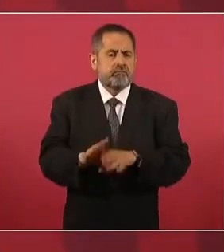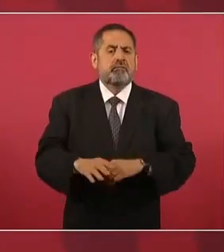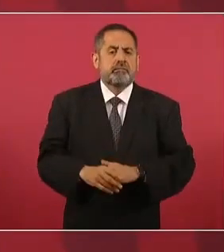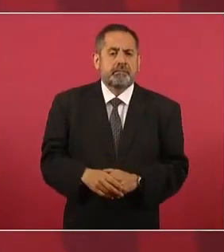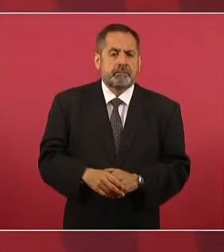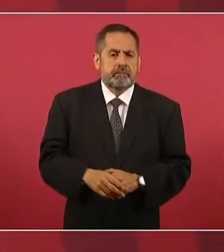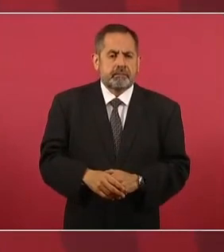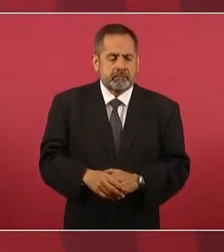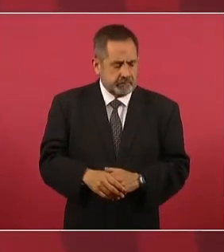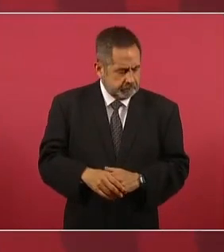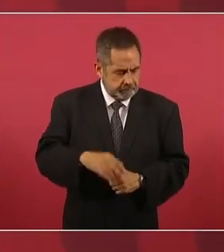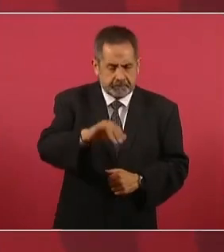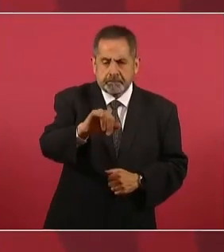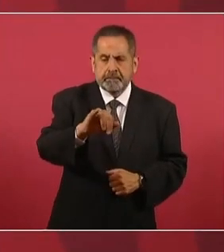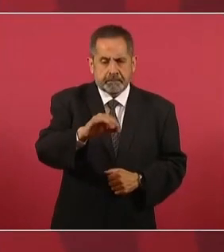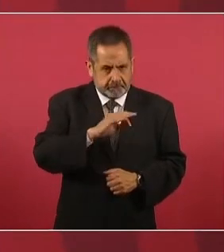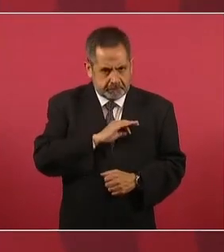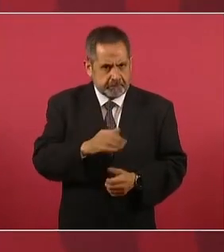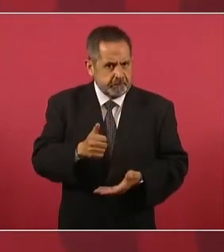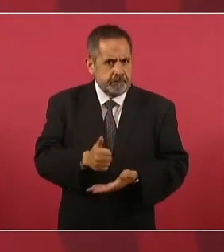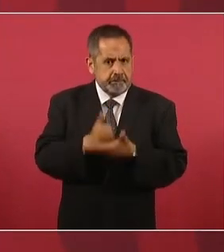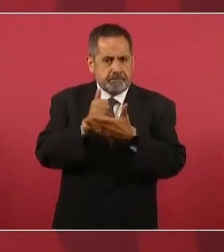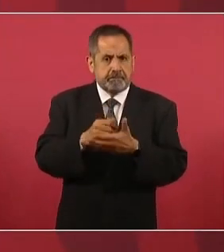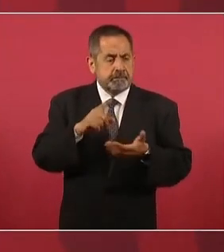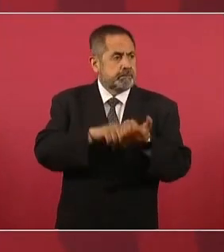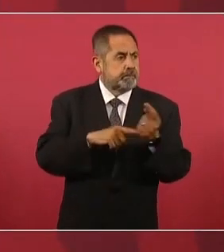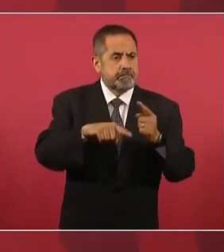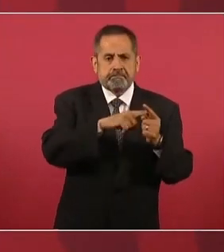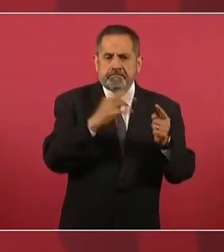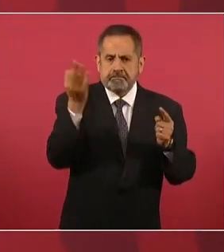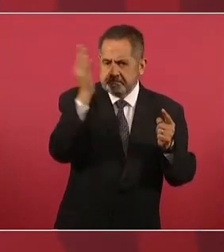podamos ayudar en estos fraudes